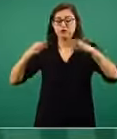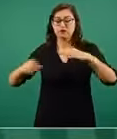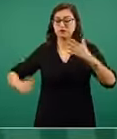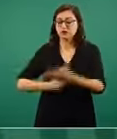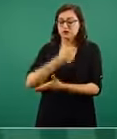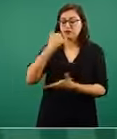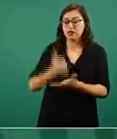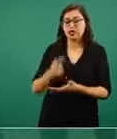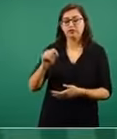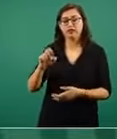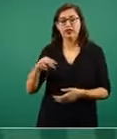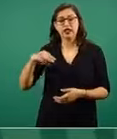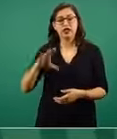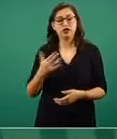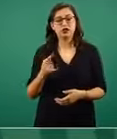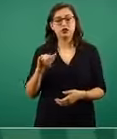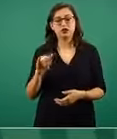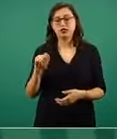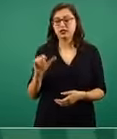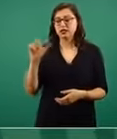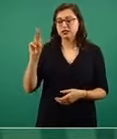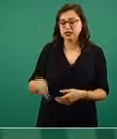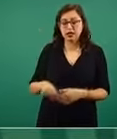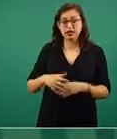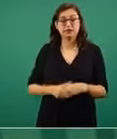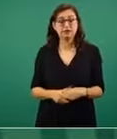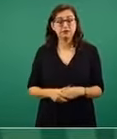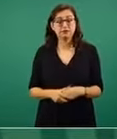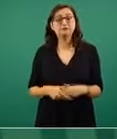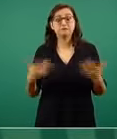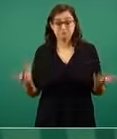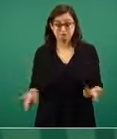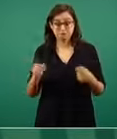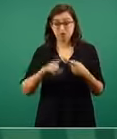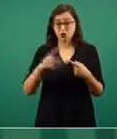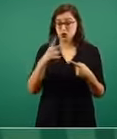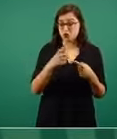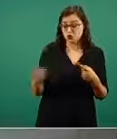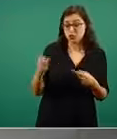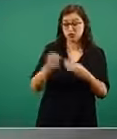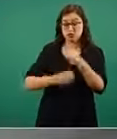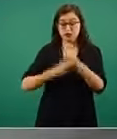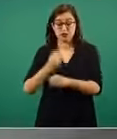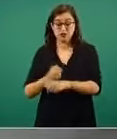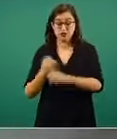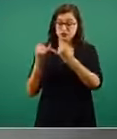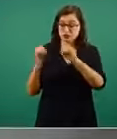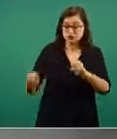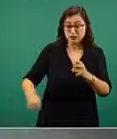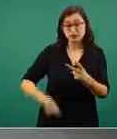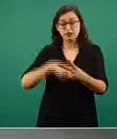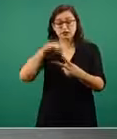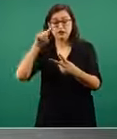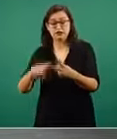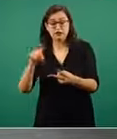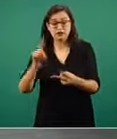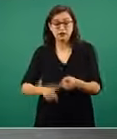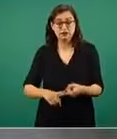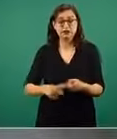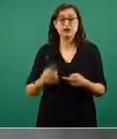200 de consumación de la independencia, 500 de resistencia indígena y 7 siglos de historia de México Tenochtitlán,